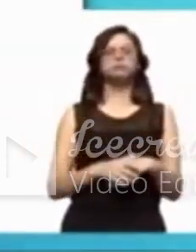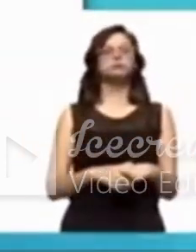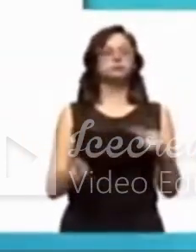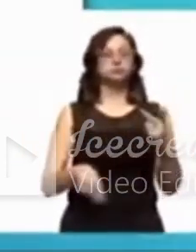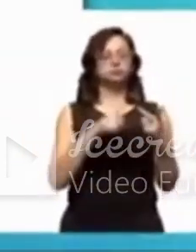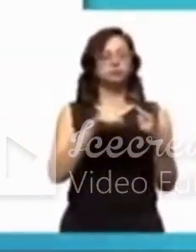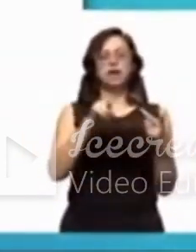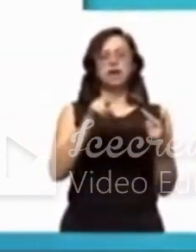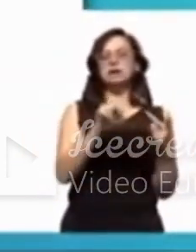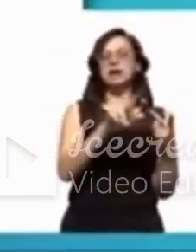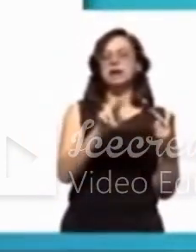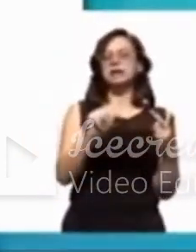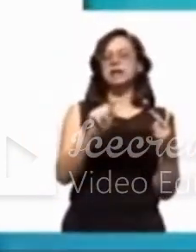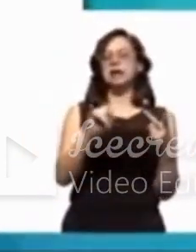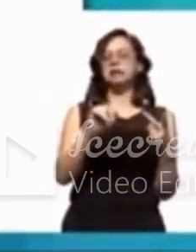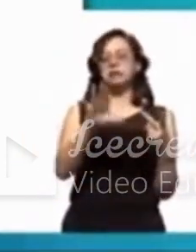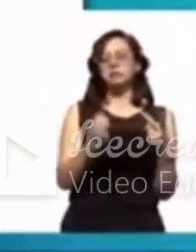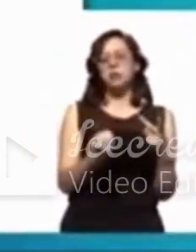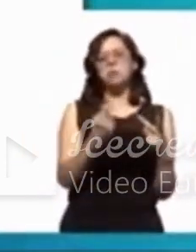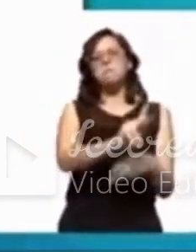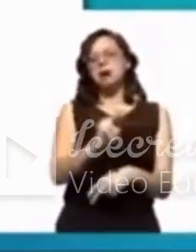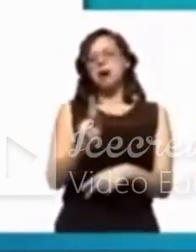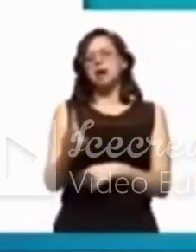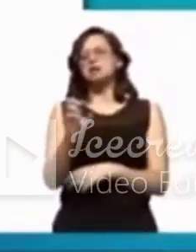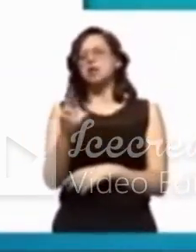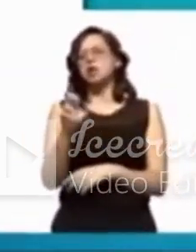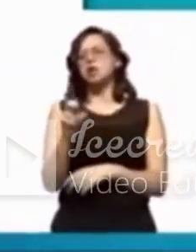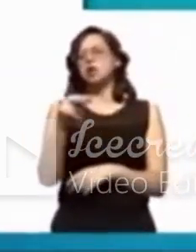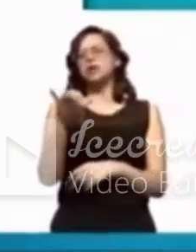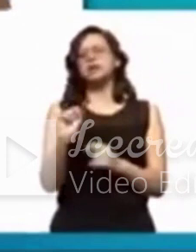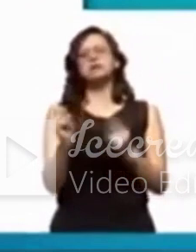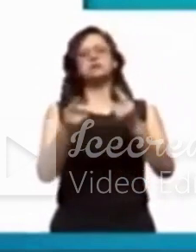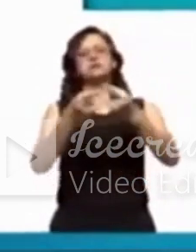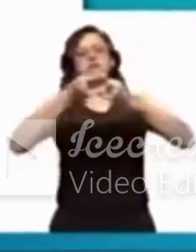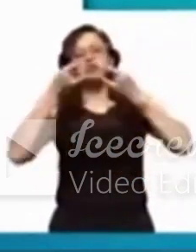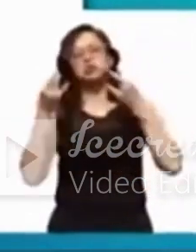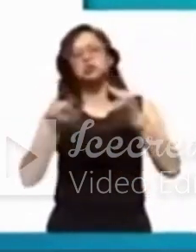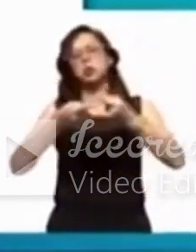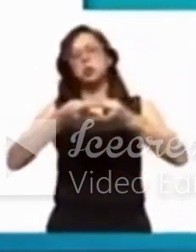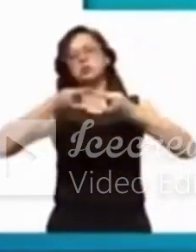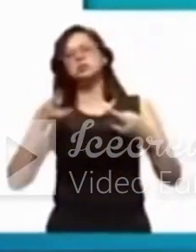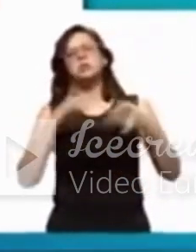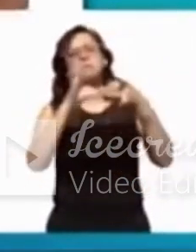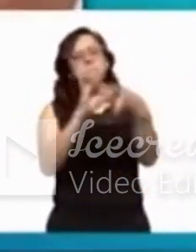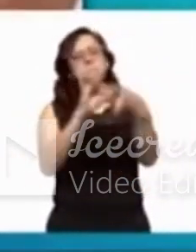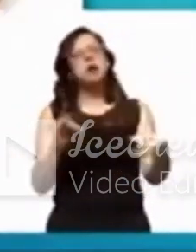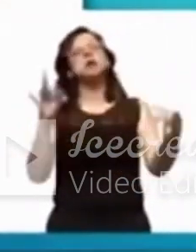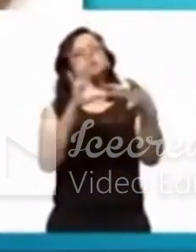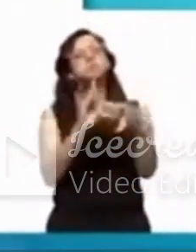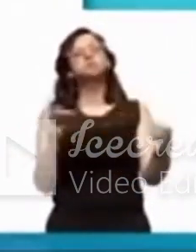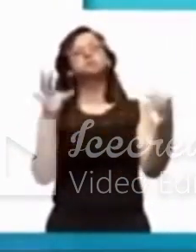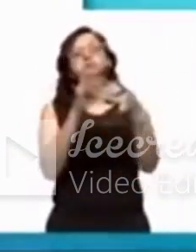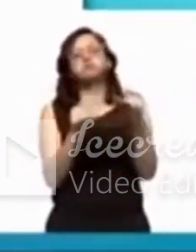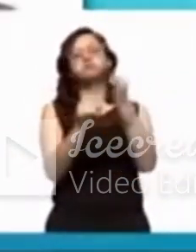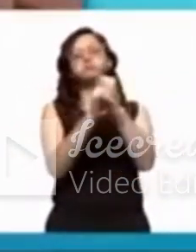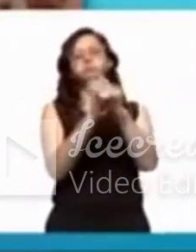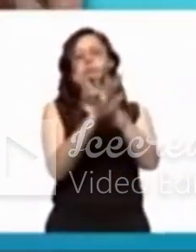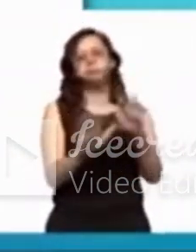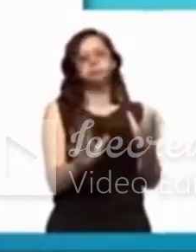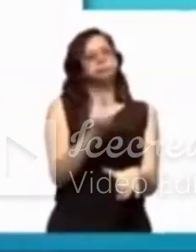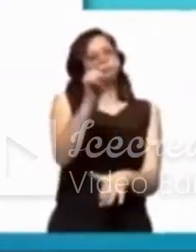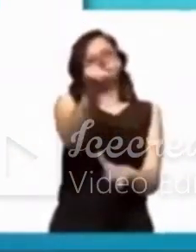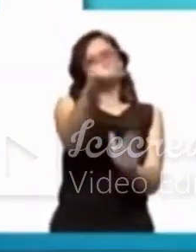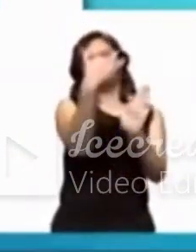Narrativo, semejante a la crónica, echa mano a relatos y reconstrucciones narrativas para brindar la información al lector.